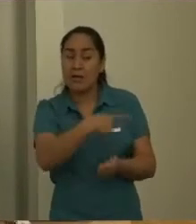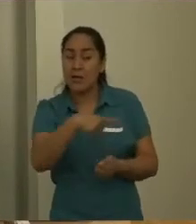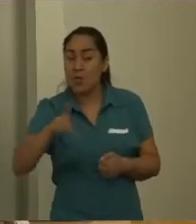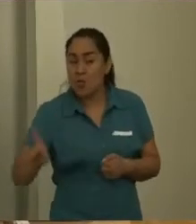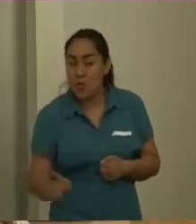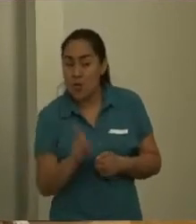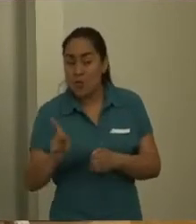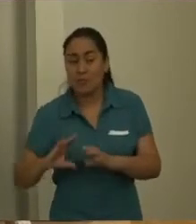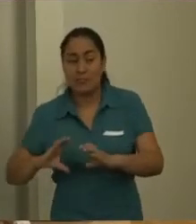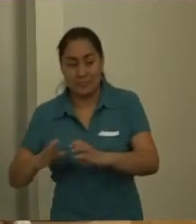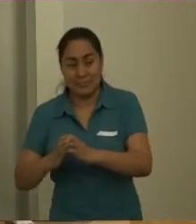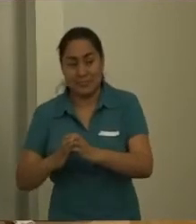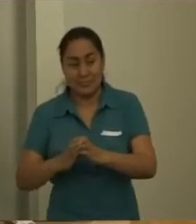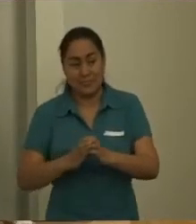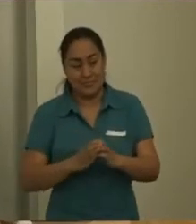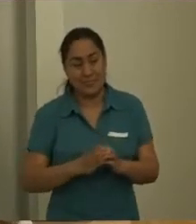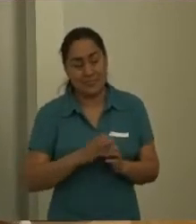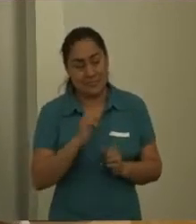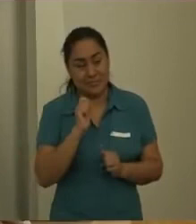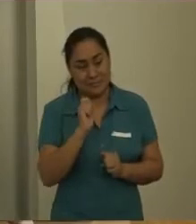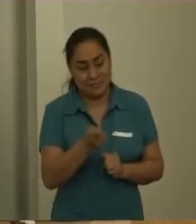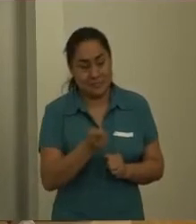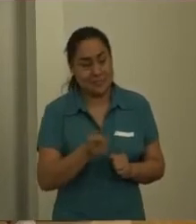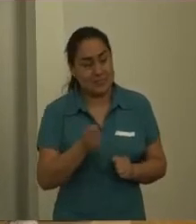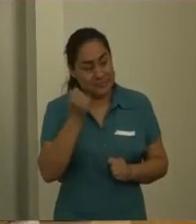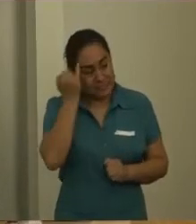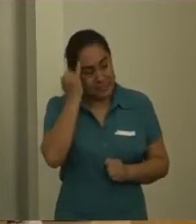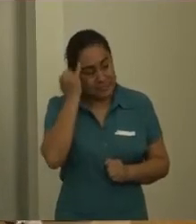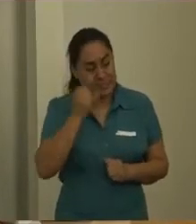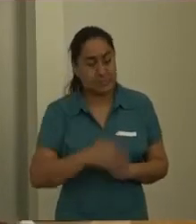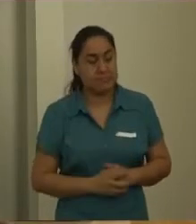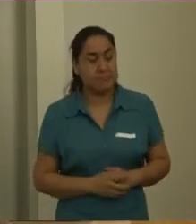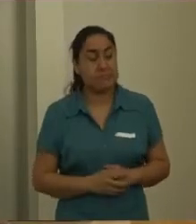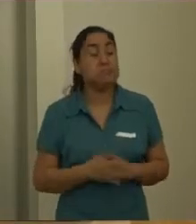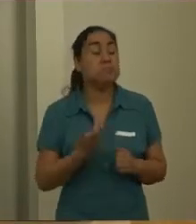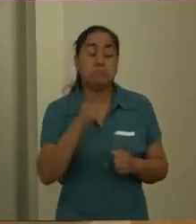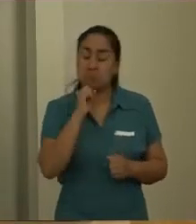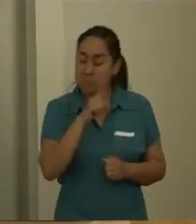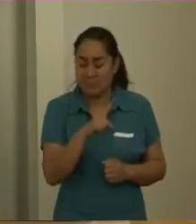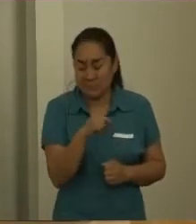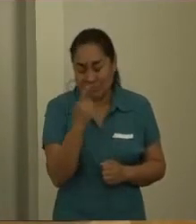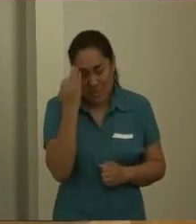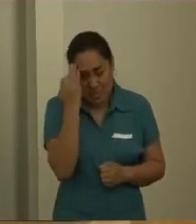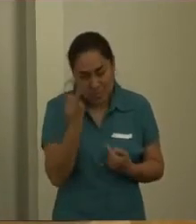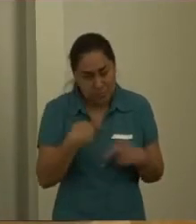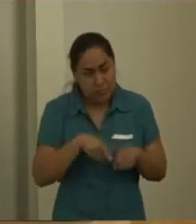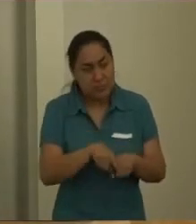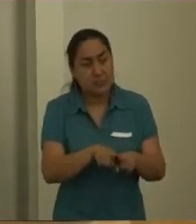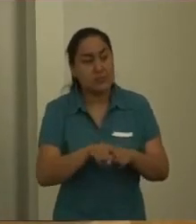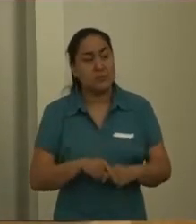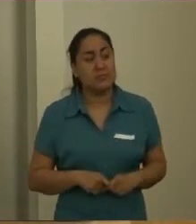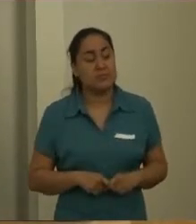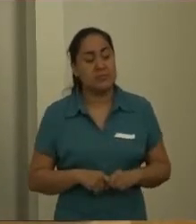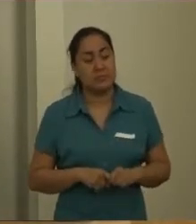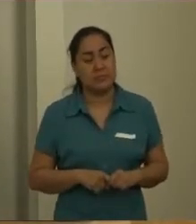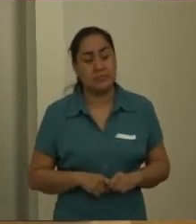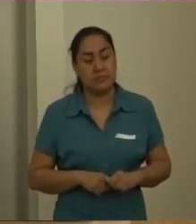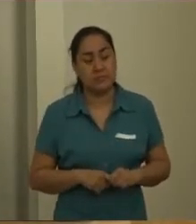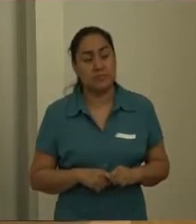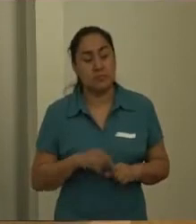hacia la práctica y alcance de la consulta y al mismo tiempo la